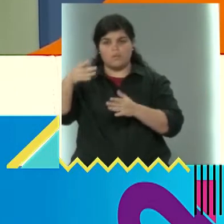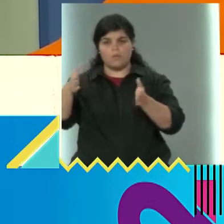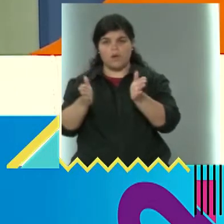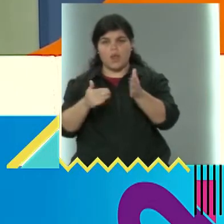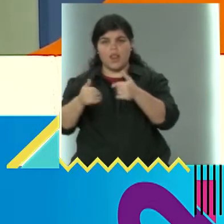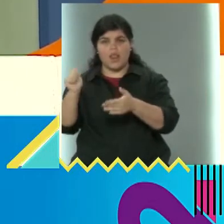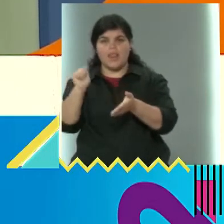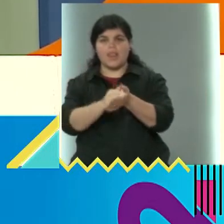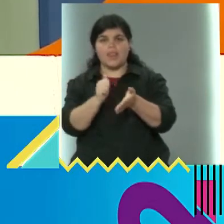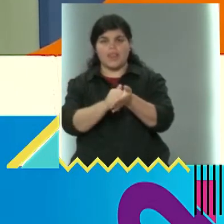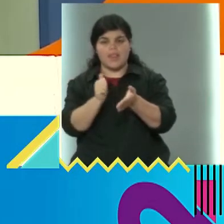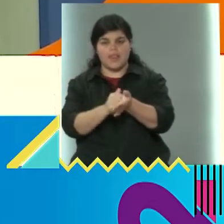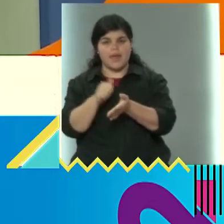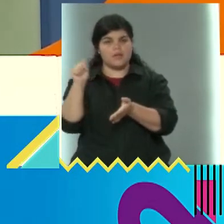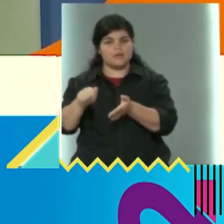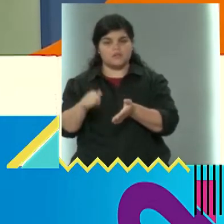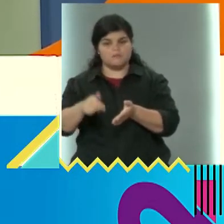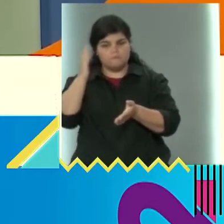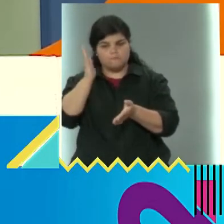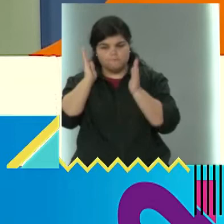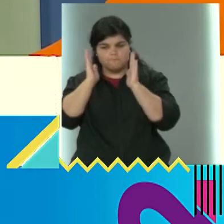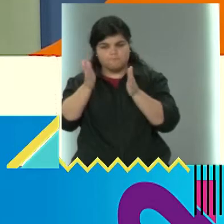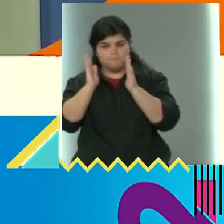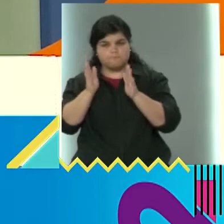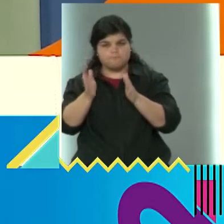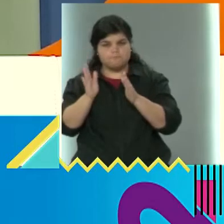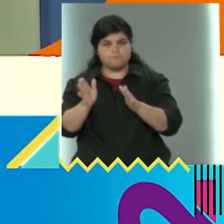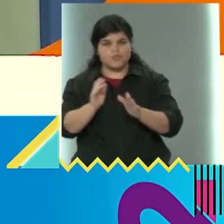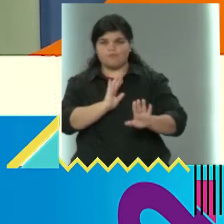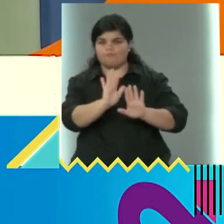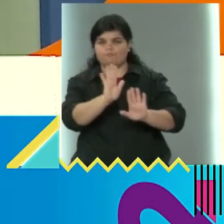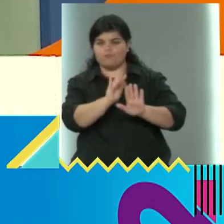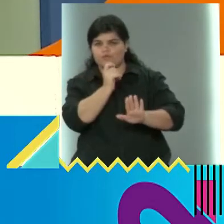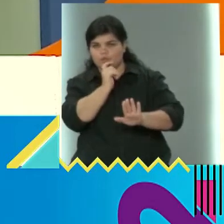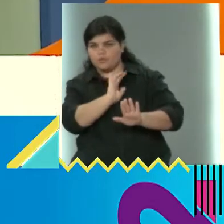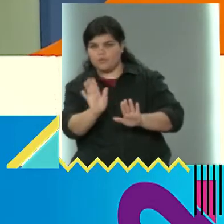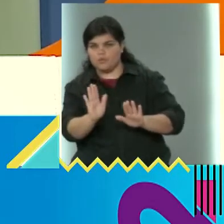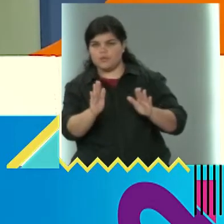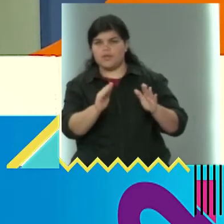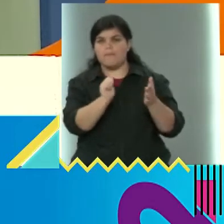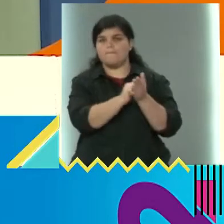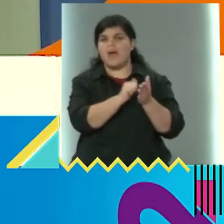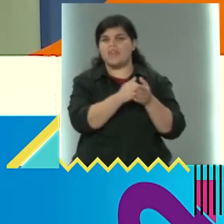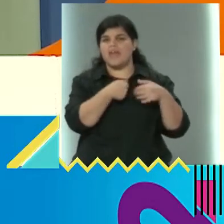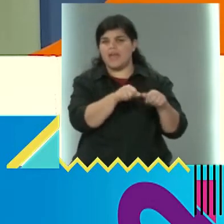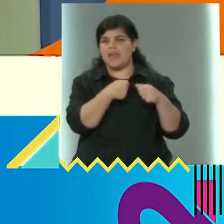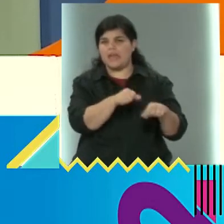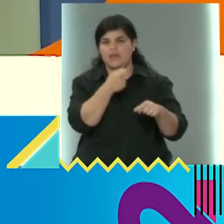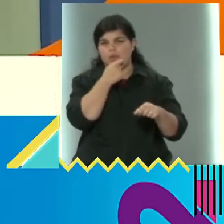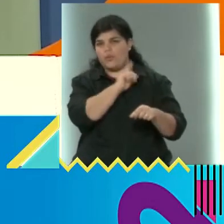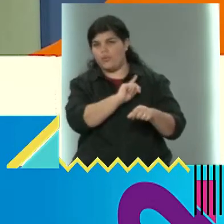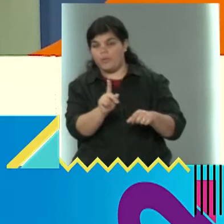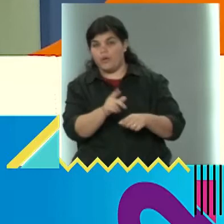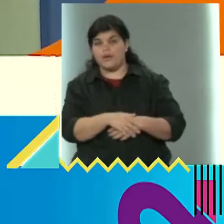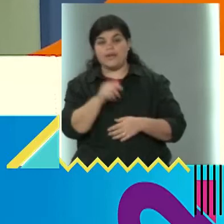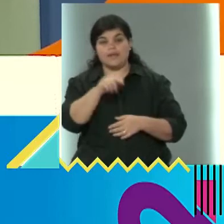del hormigón, y somos bastante reticentes a las construcciones prefabricadas o industrializadas. Yo creo que es una metodología que va